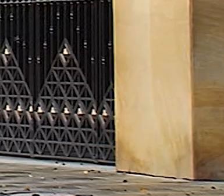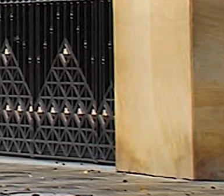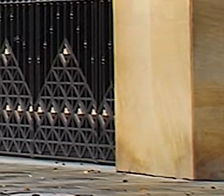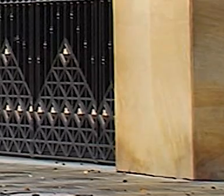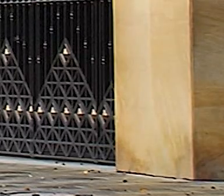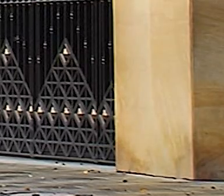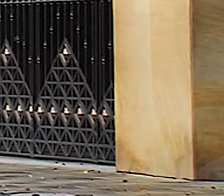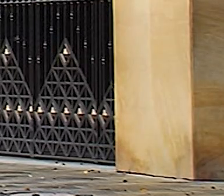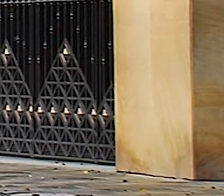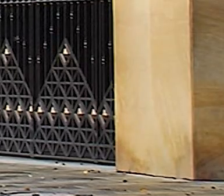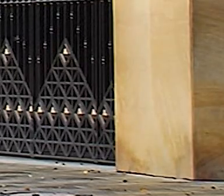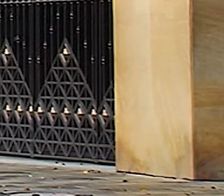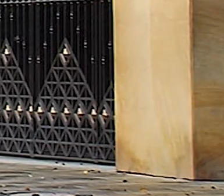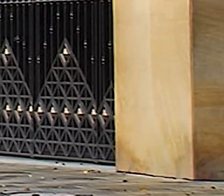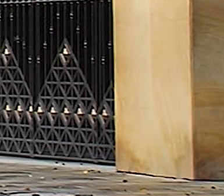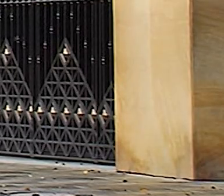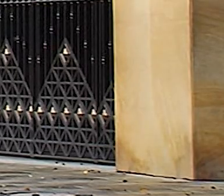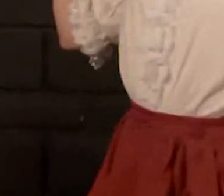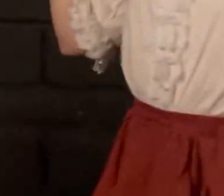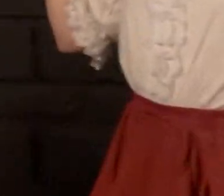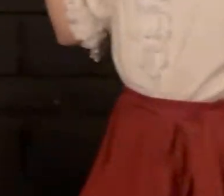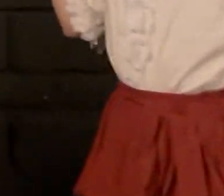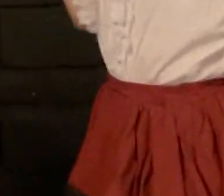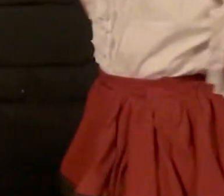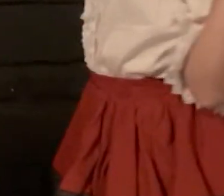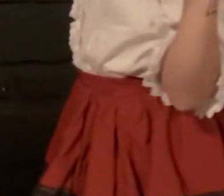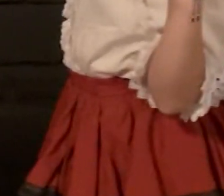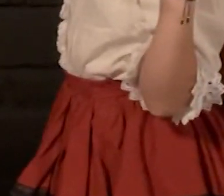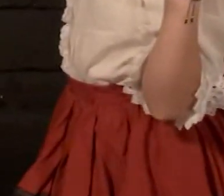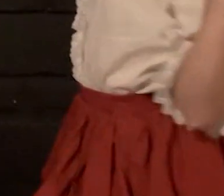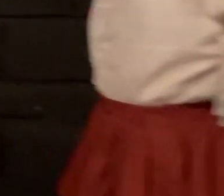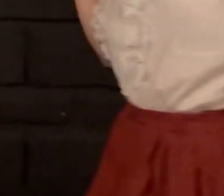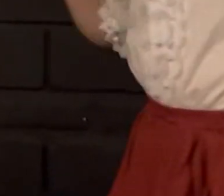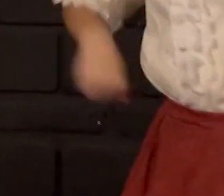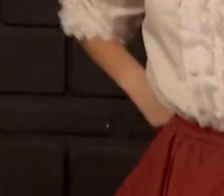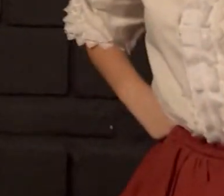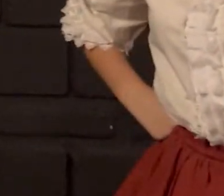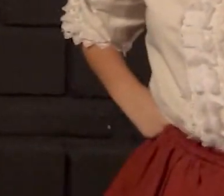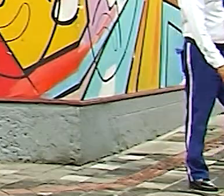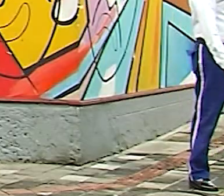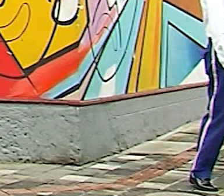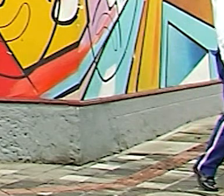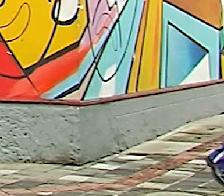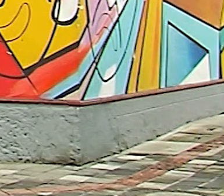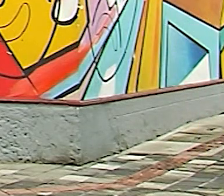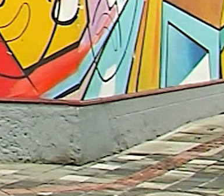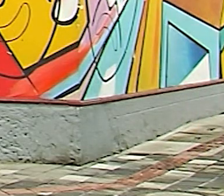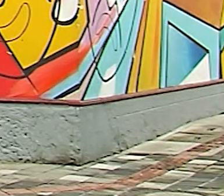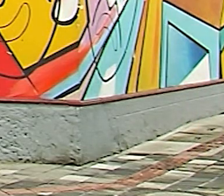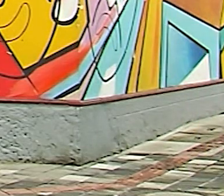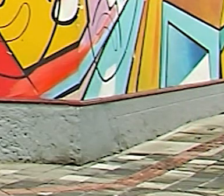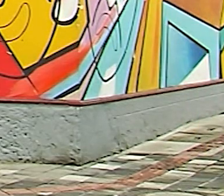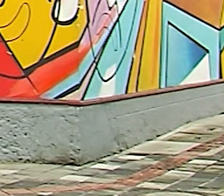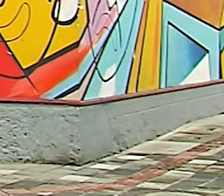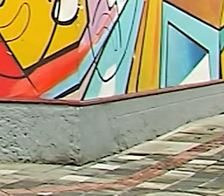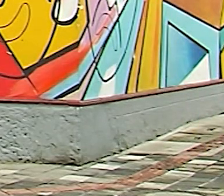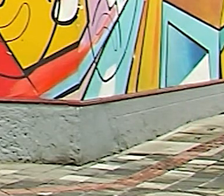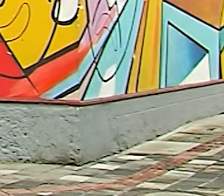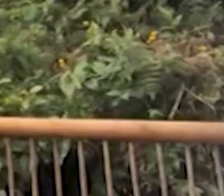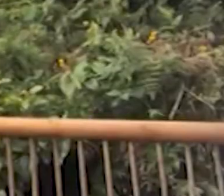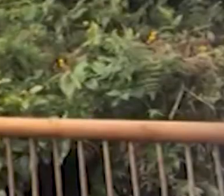los empresarios para que no olviden este arte, que no solo ofrece cultura a los antioqueños, sino que es generador de